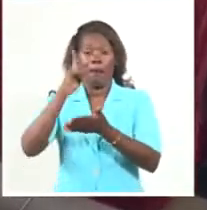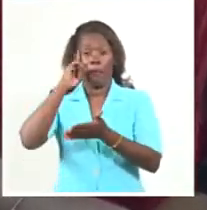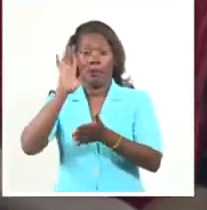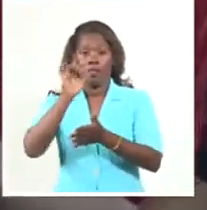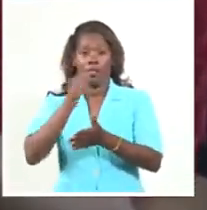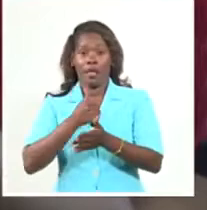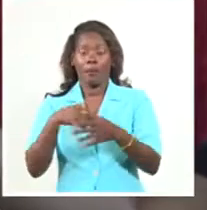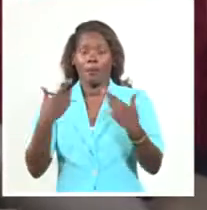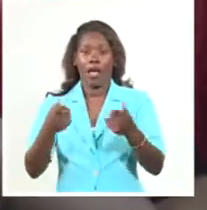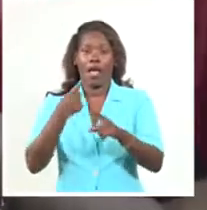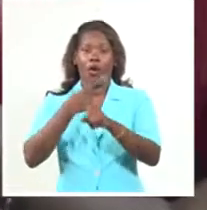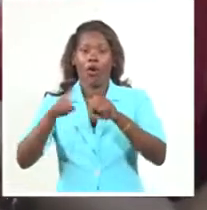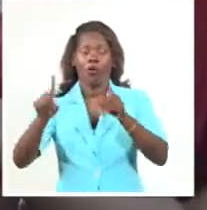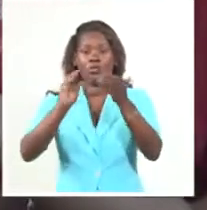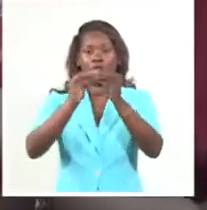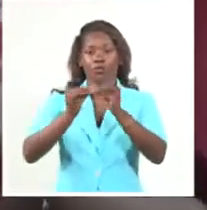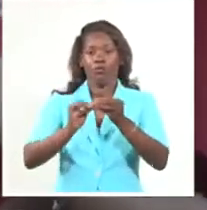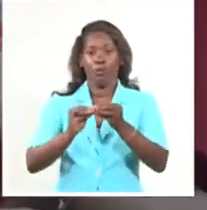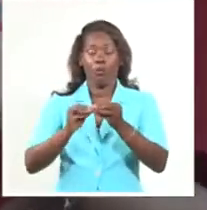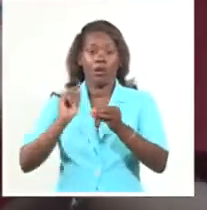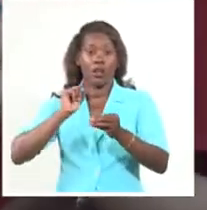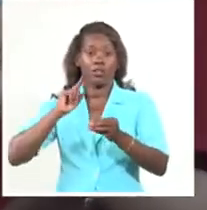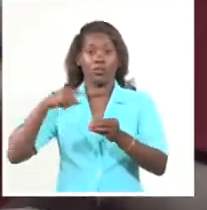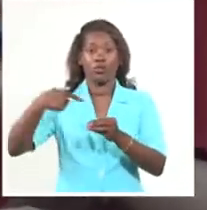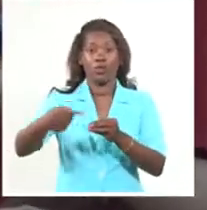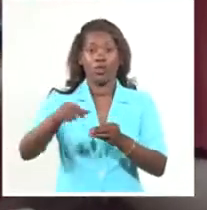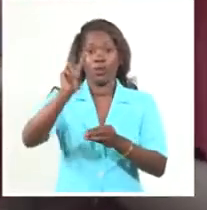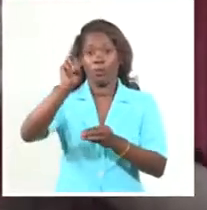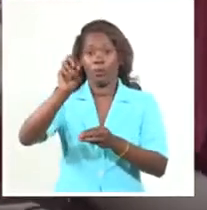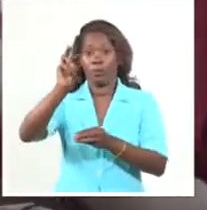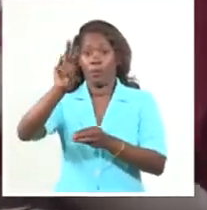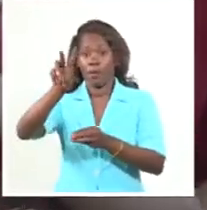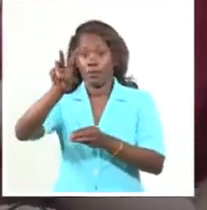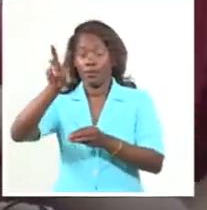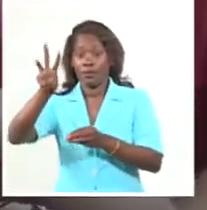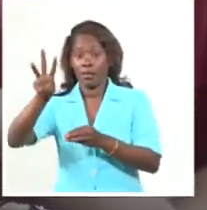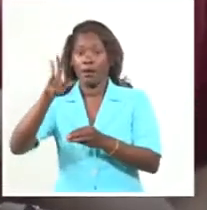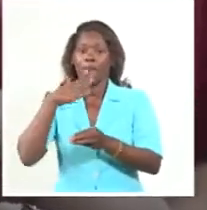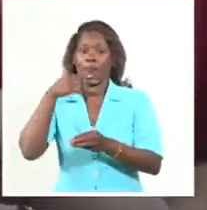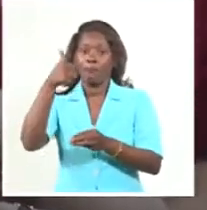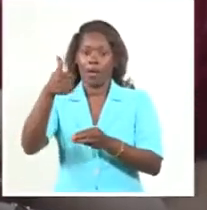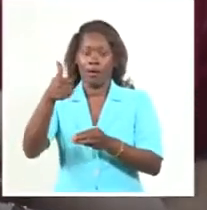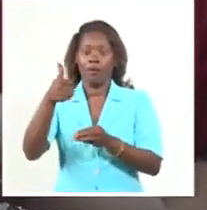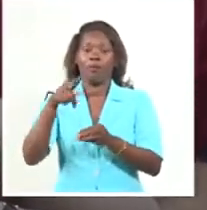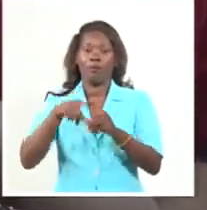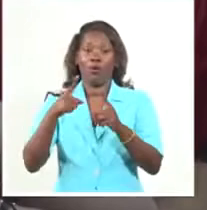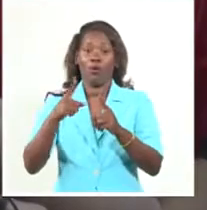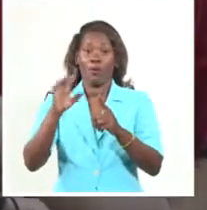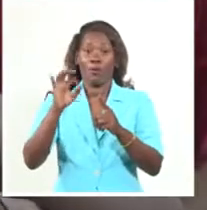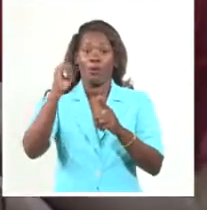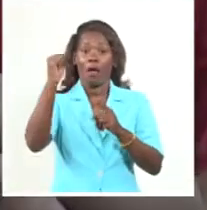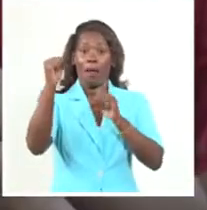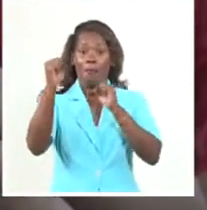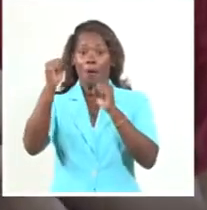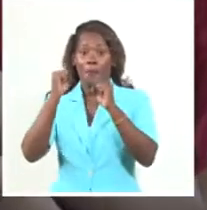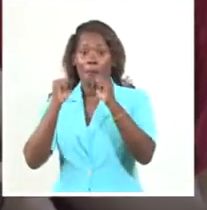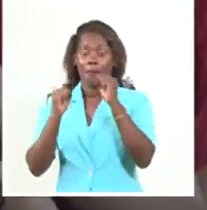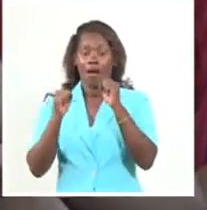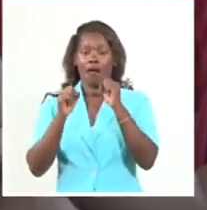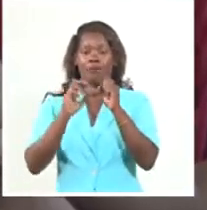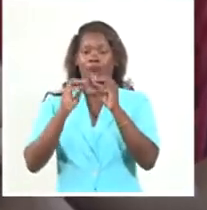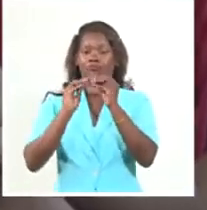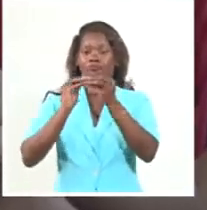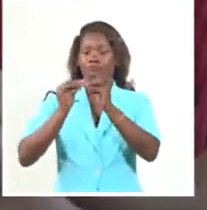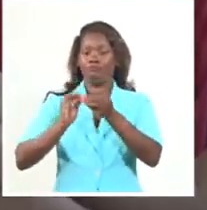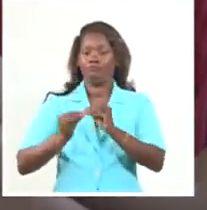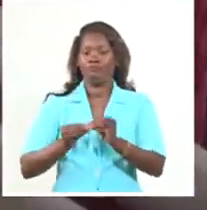más estabilidad en todo el año 2023, que ya sí está montada sobre fuentes renovables de energía y que podamos aprovechar